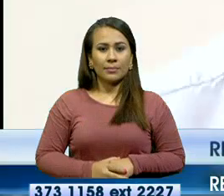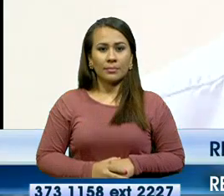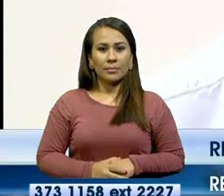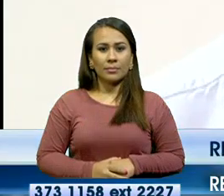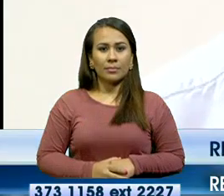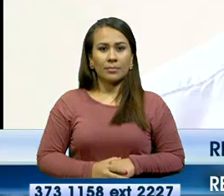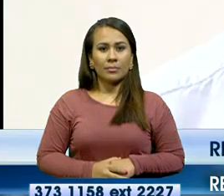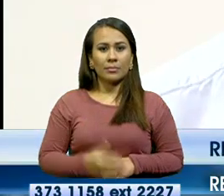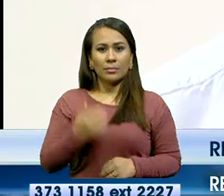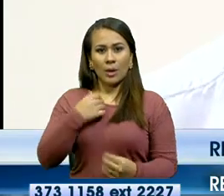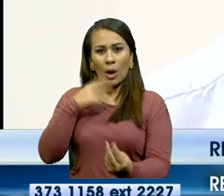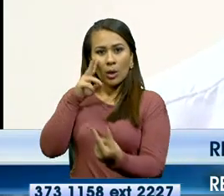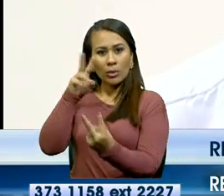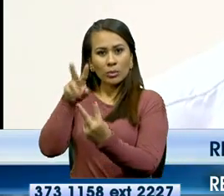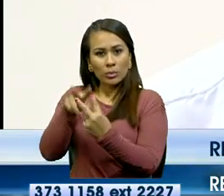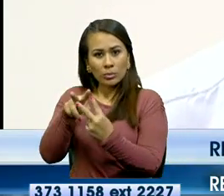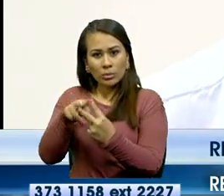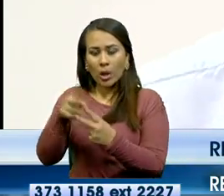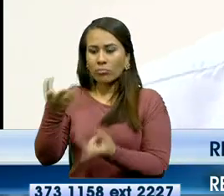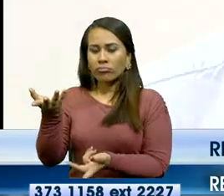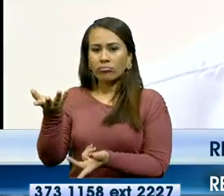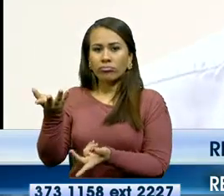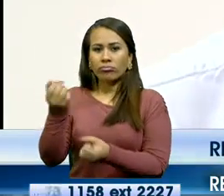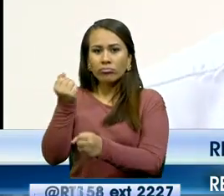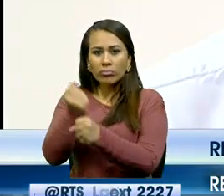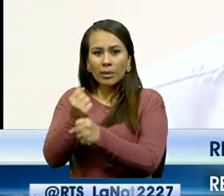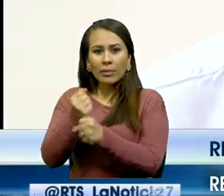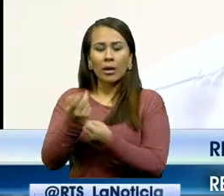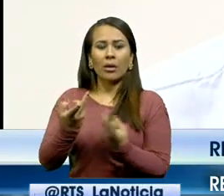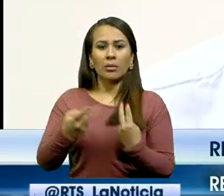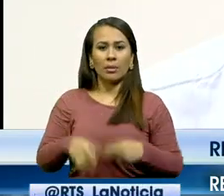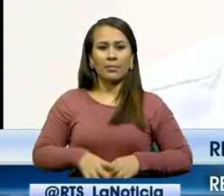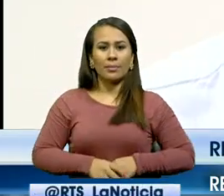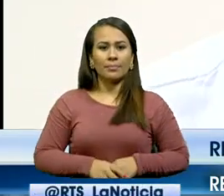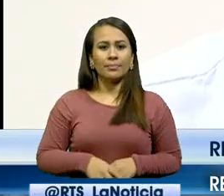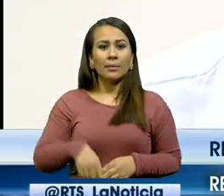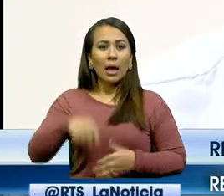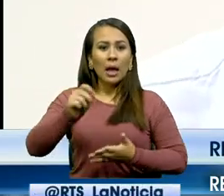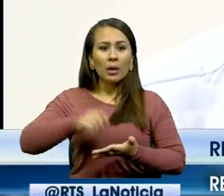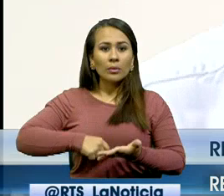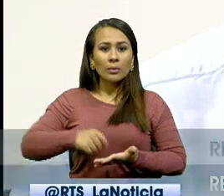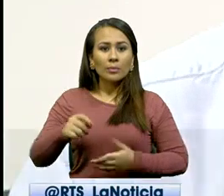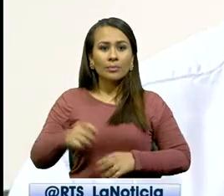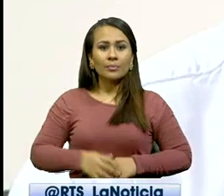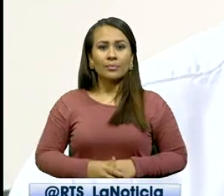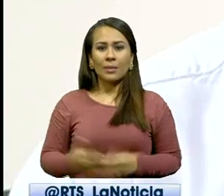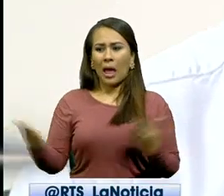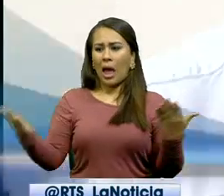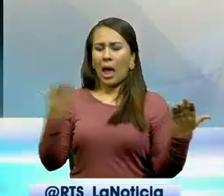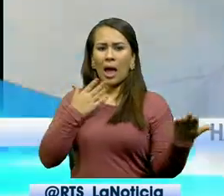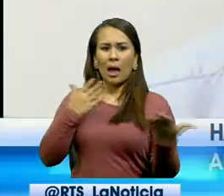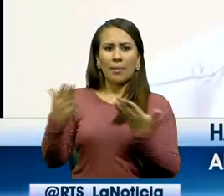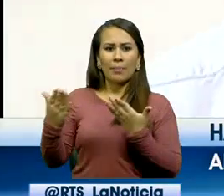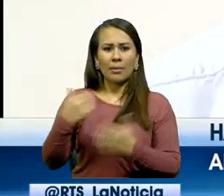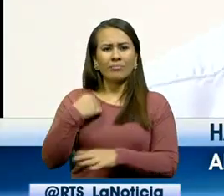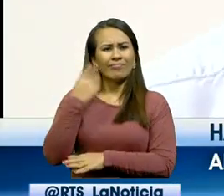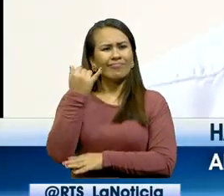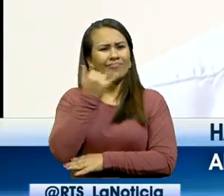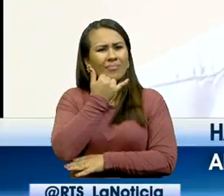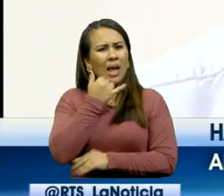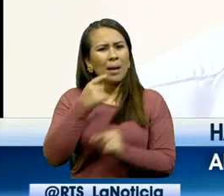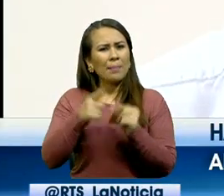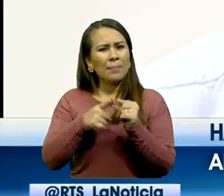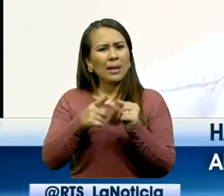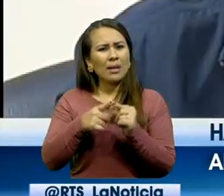un adecuado reconocimiento, un justo reconocimiento e incluso utilización de palabras que no consideramos que